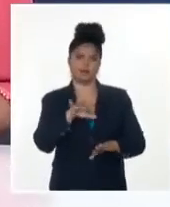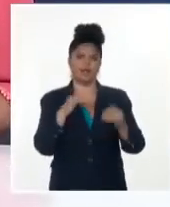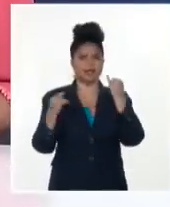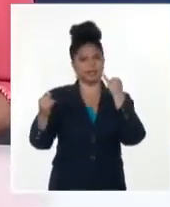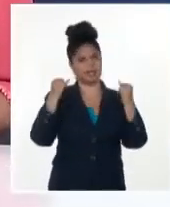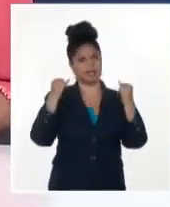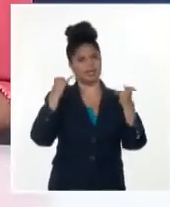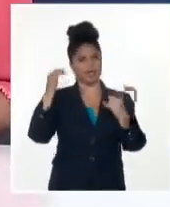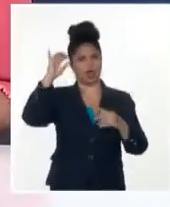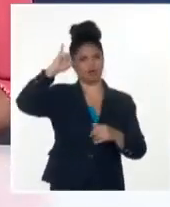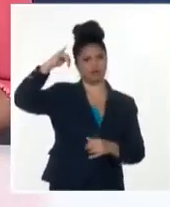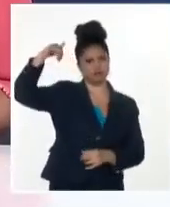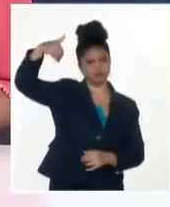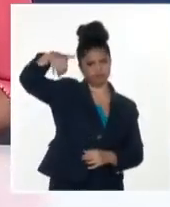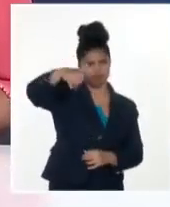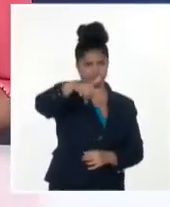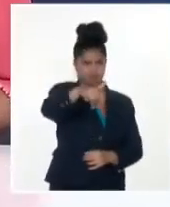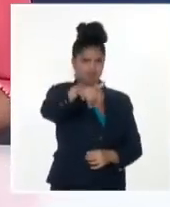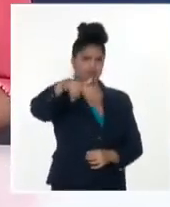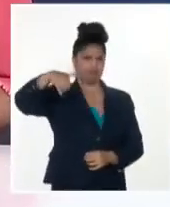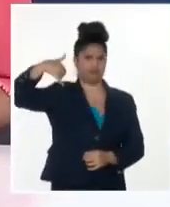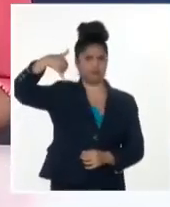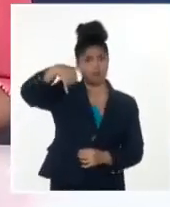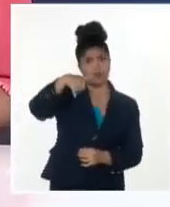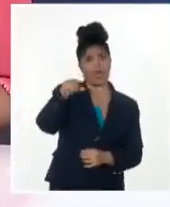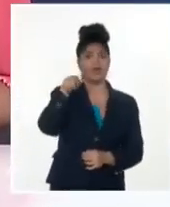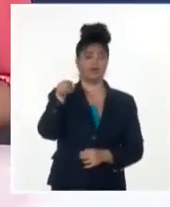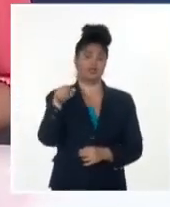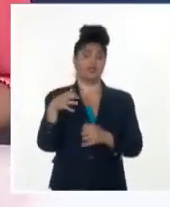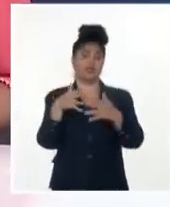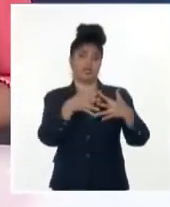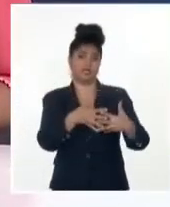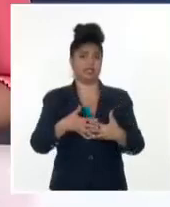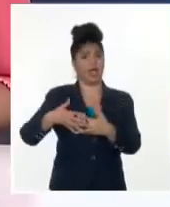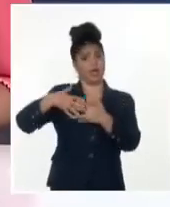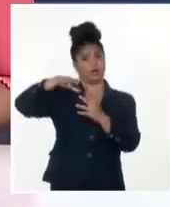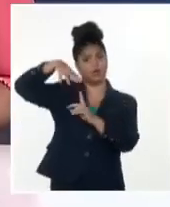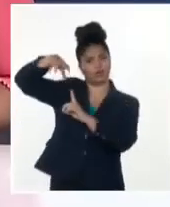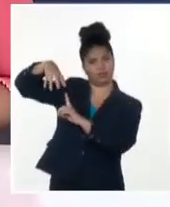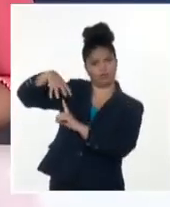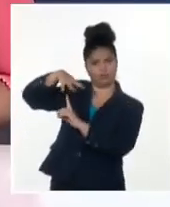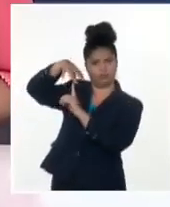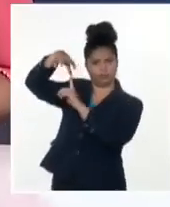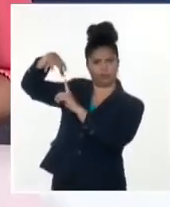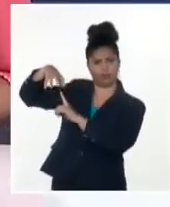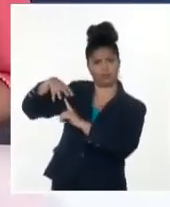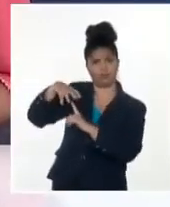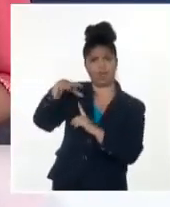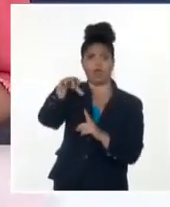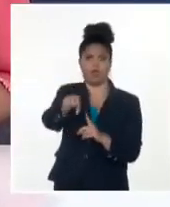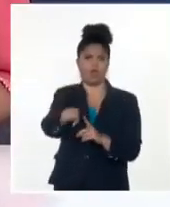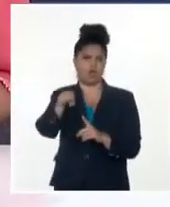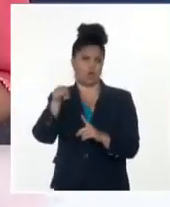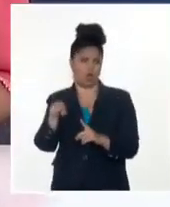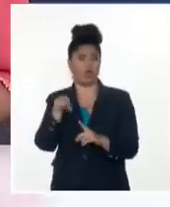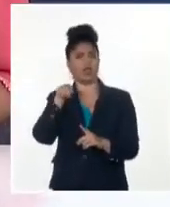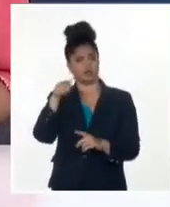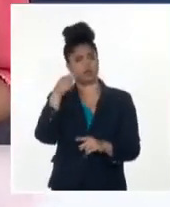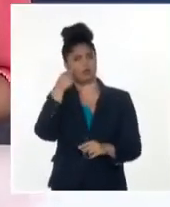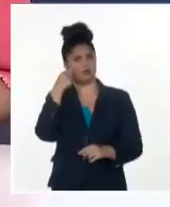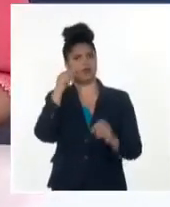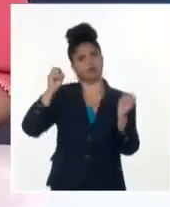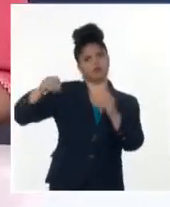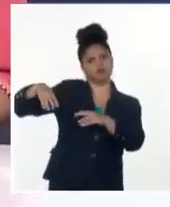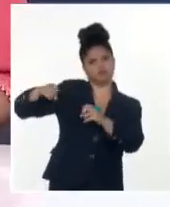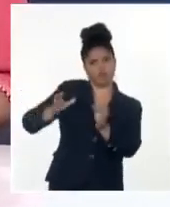un helicóptero del servicio guardacostas de Miami cuando sobrevolaba la lancha infractora. Se aseguró la droga lanzada al mar y